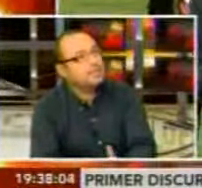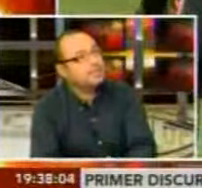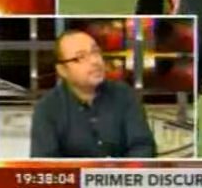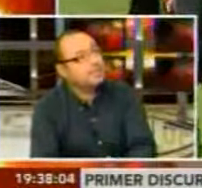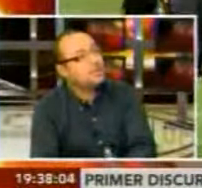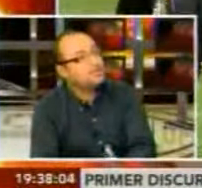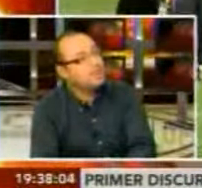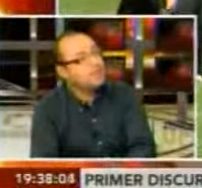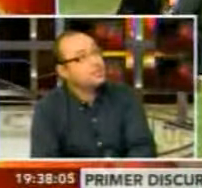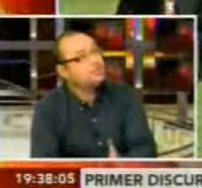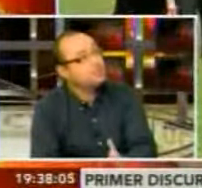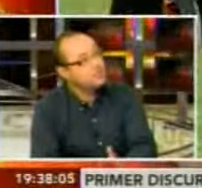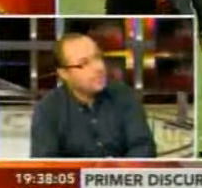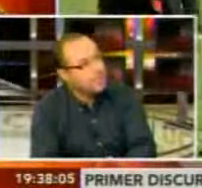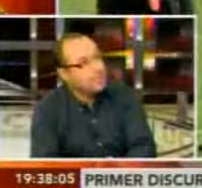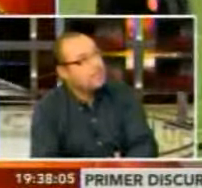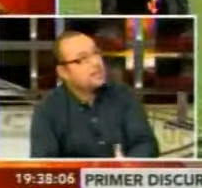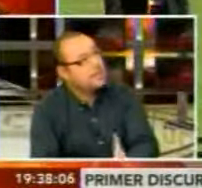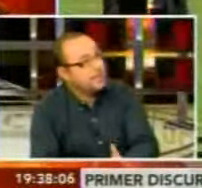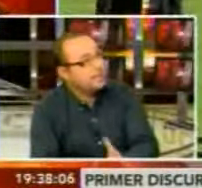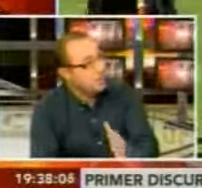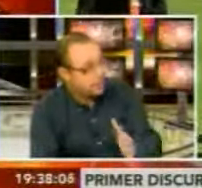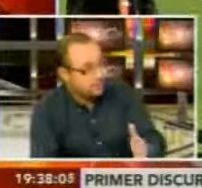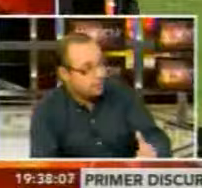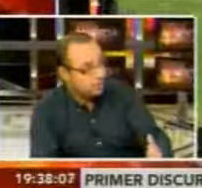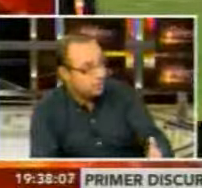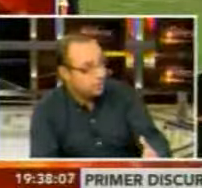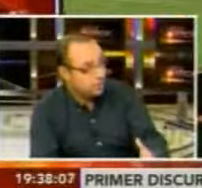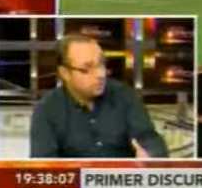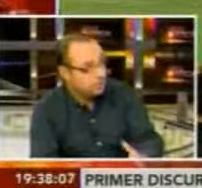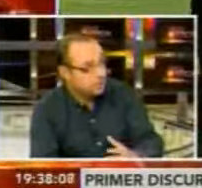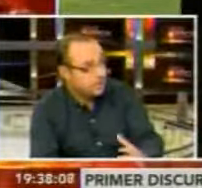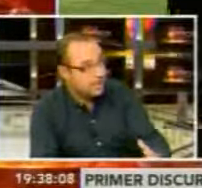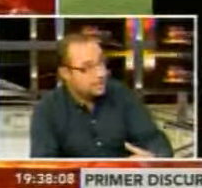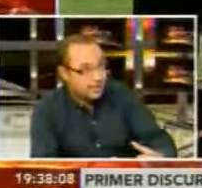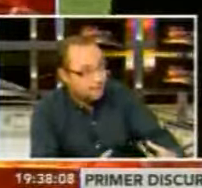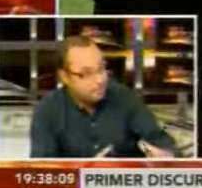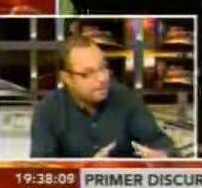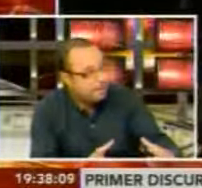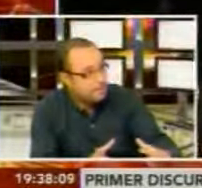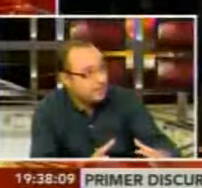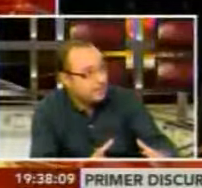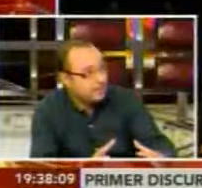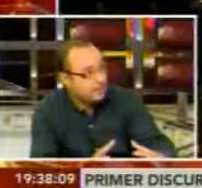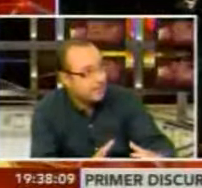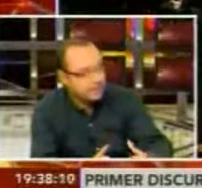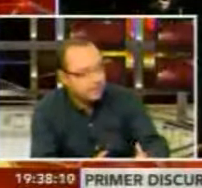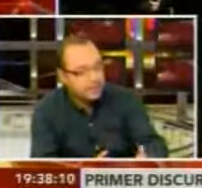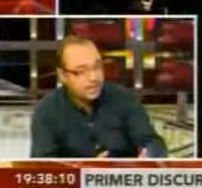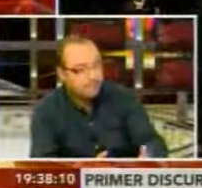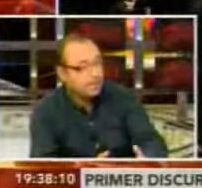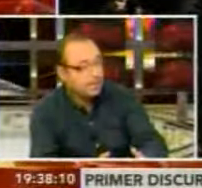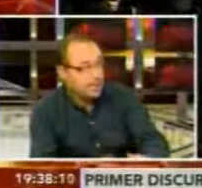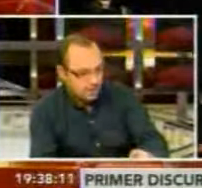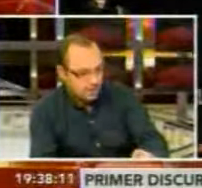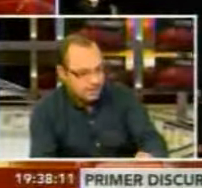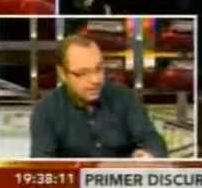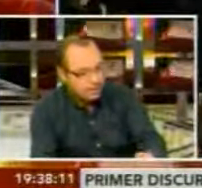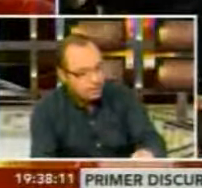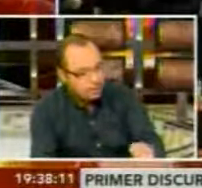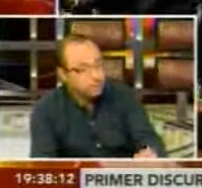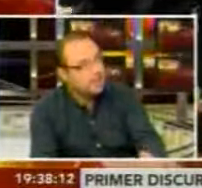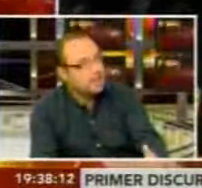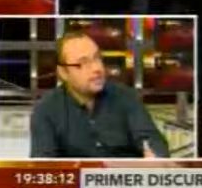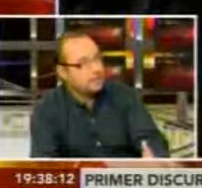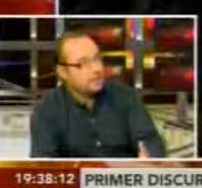que lo ha sido durante los últimos años. Estas peleas permanentes que hay entre el grupo más de izquierda y la Democracia Cristiana ya